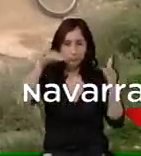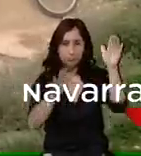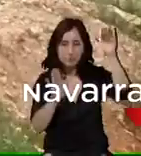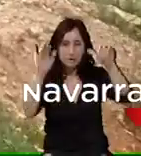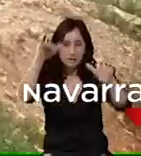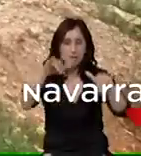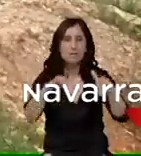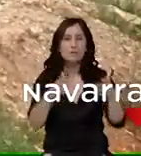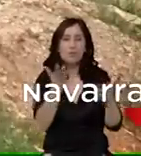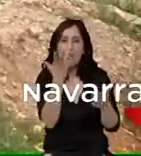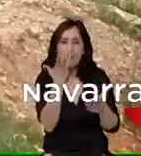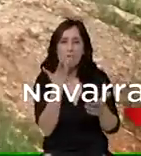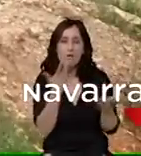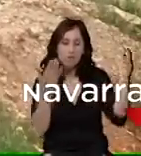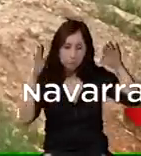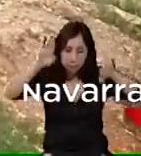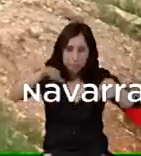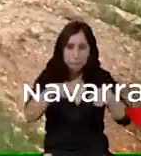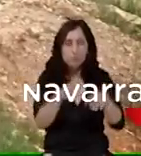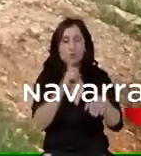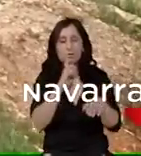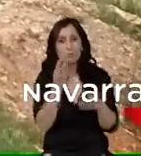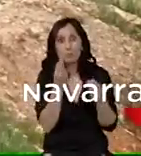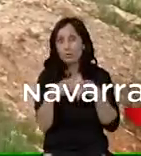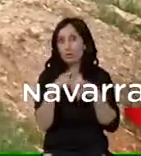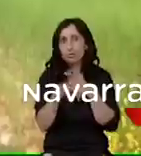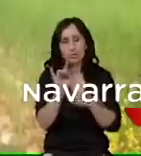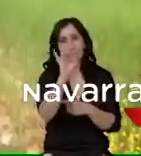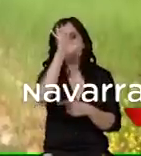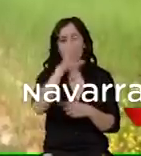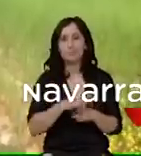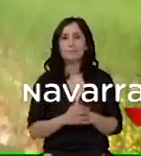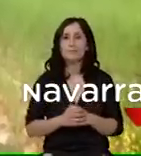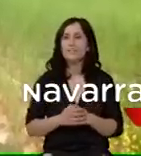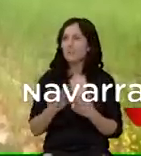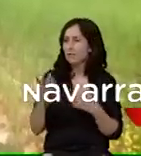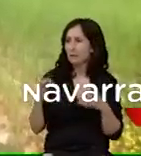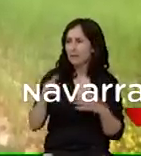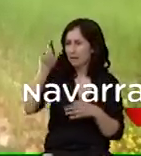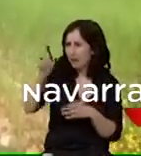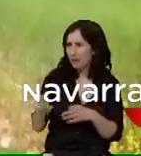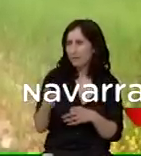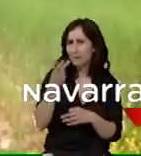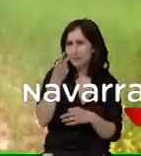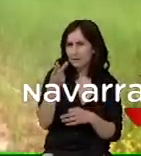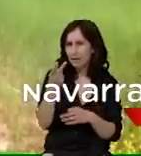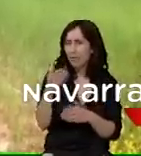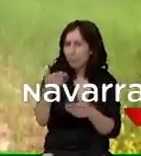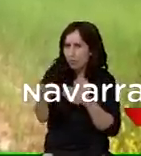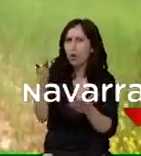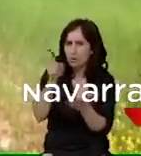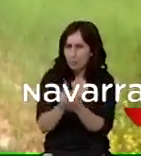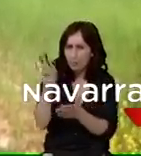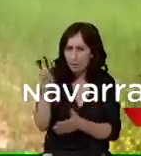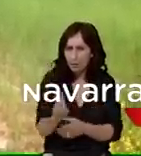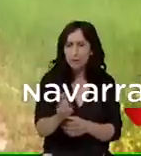las cárcavas, de los colores, muchas cosas son las que les sorprenden. ¿Y suelen volver? Suelen volver, suelen volver, sí.